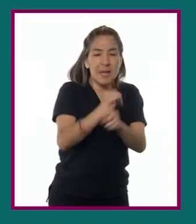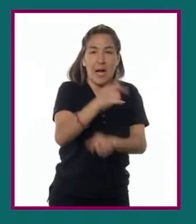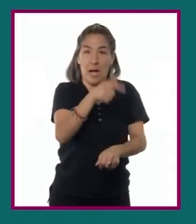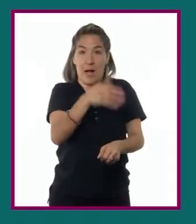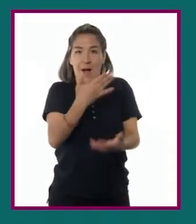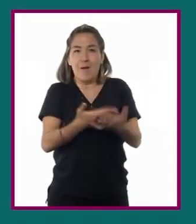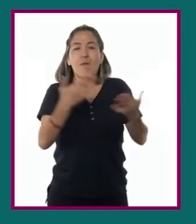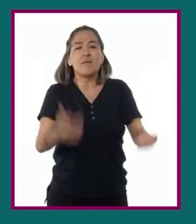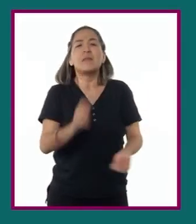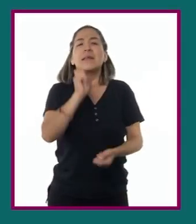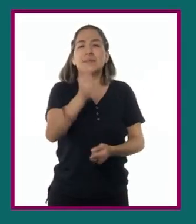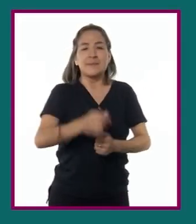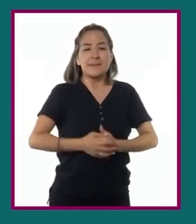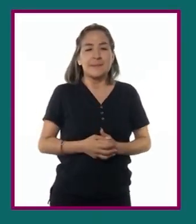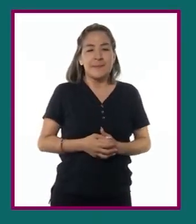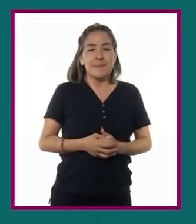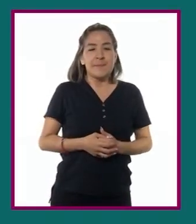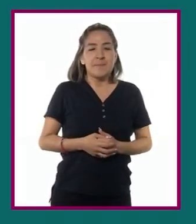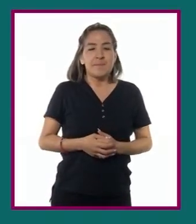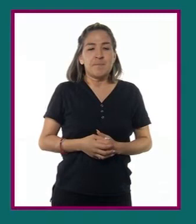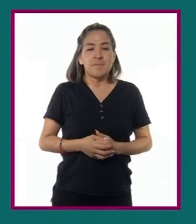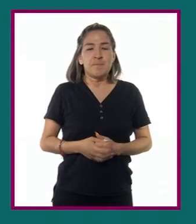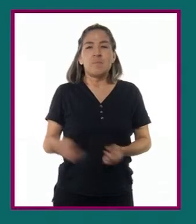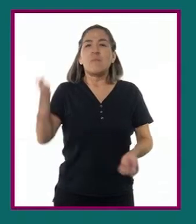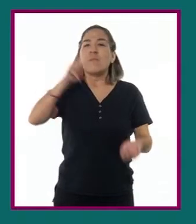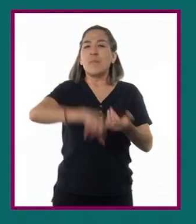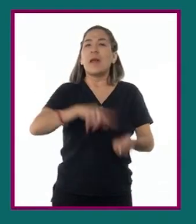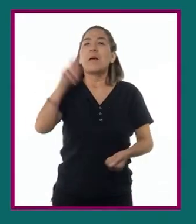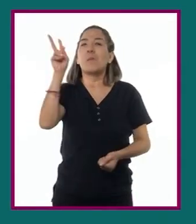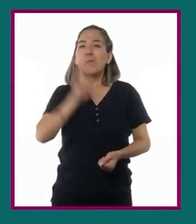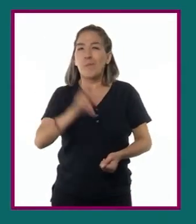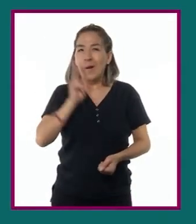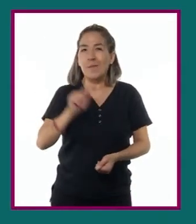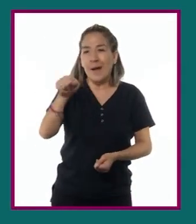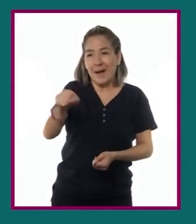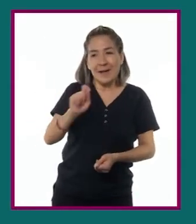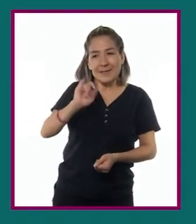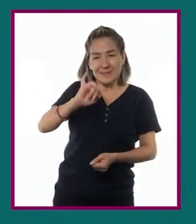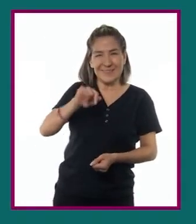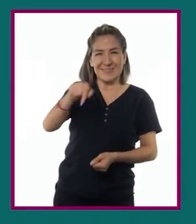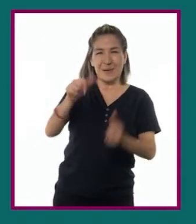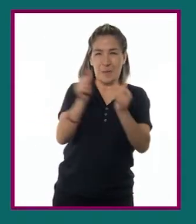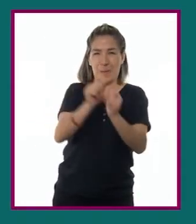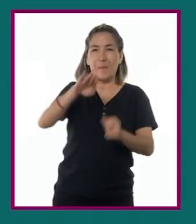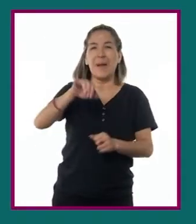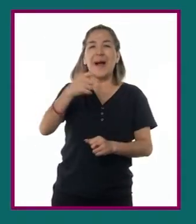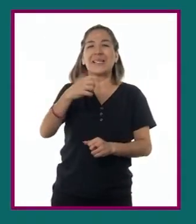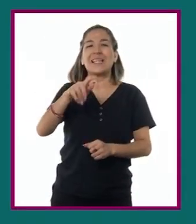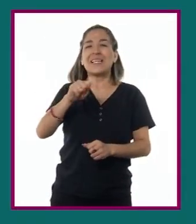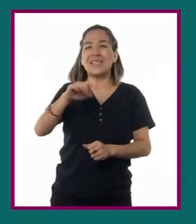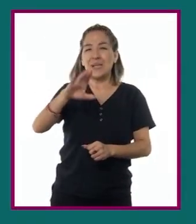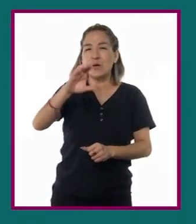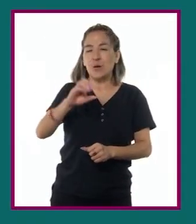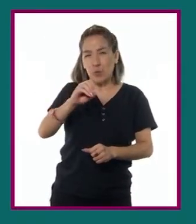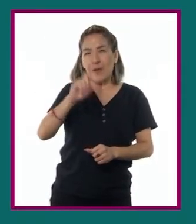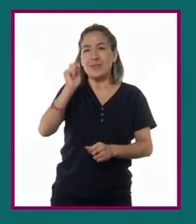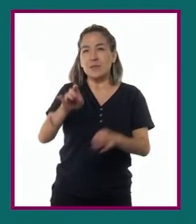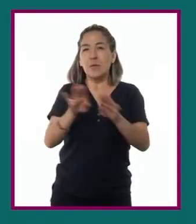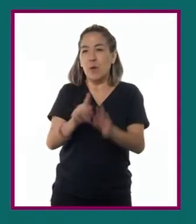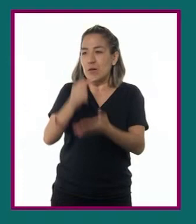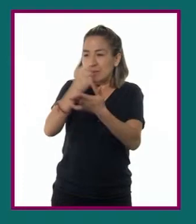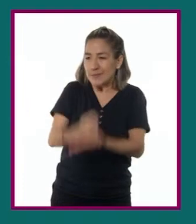han puesto a prueba algunos de los efectos de la magnetoterapia, con ensayos clínicos, con el rigor de